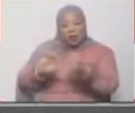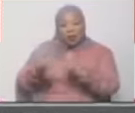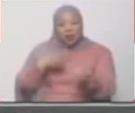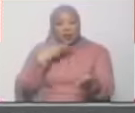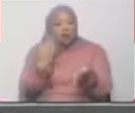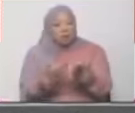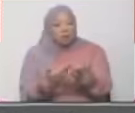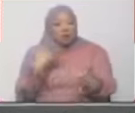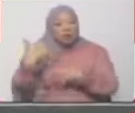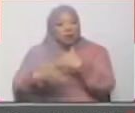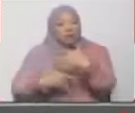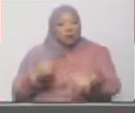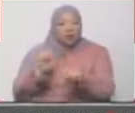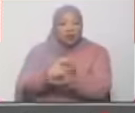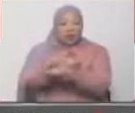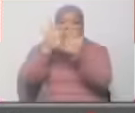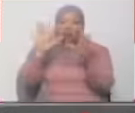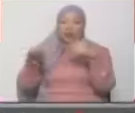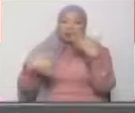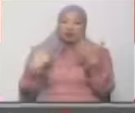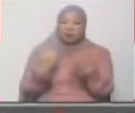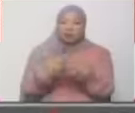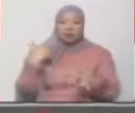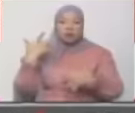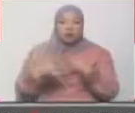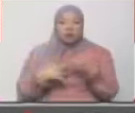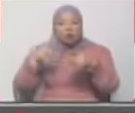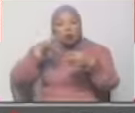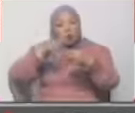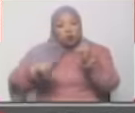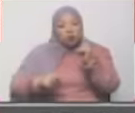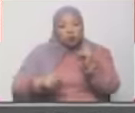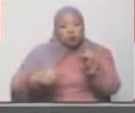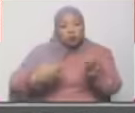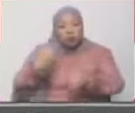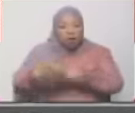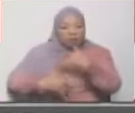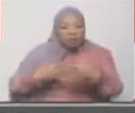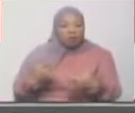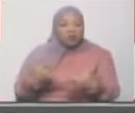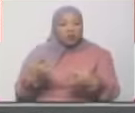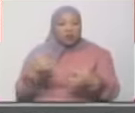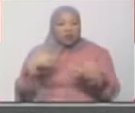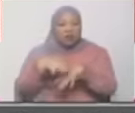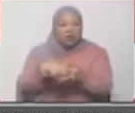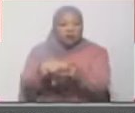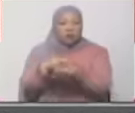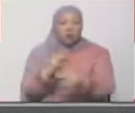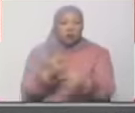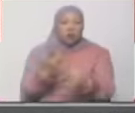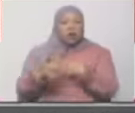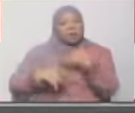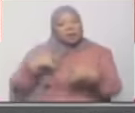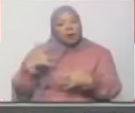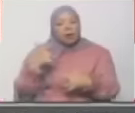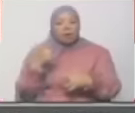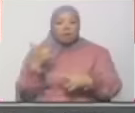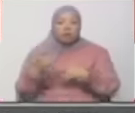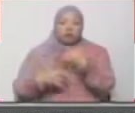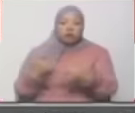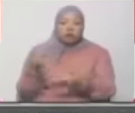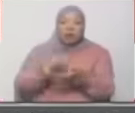y la acción transformadora, la acción constructiva, la acción que lo cambia todo. Siempre me insistía, nos